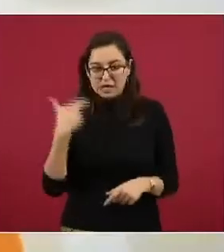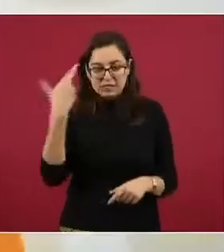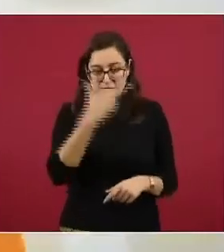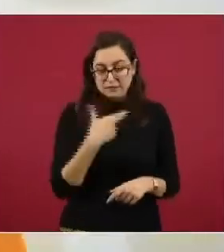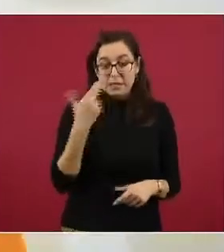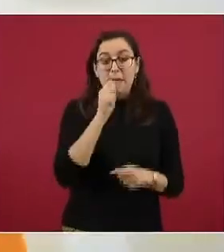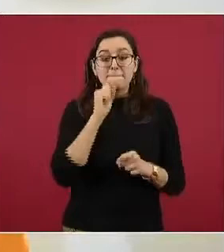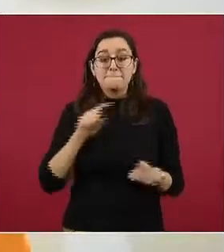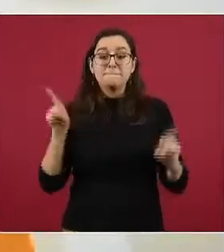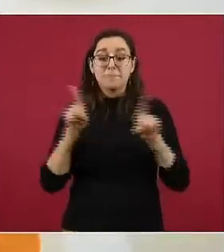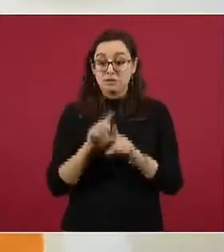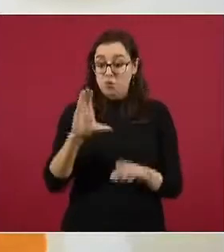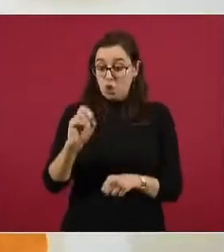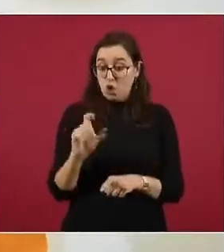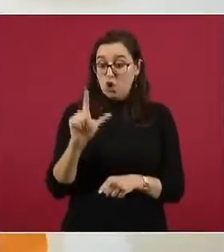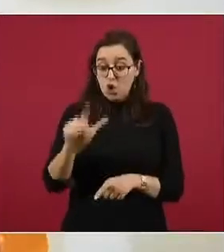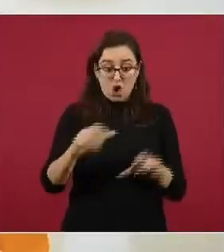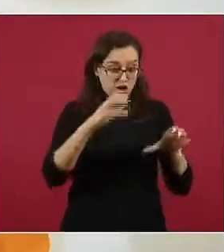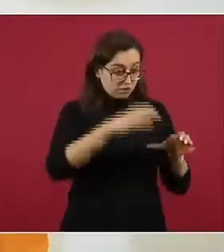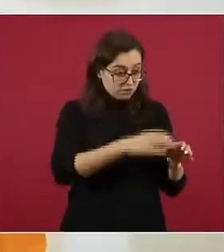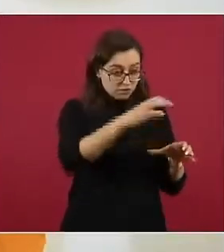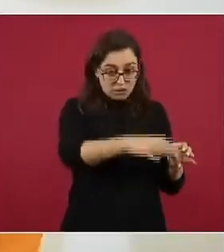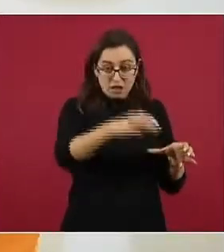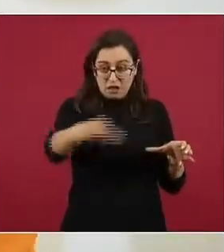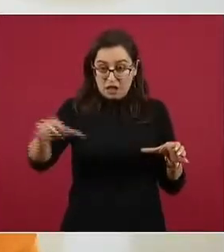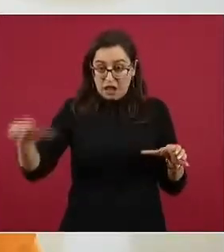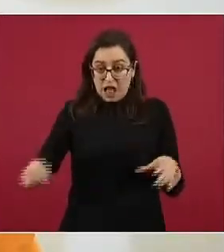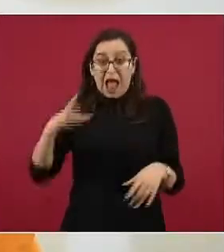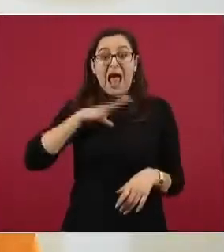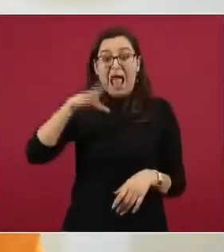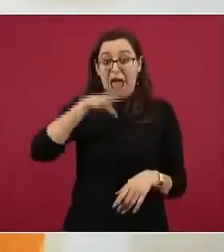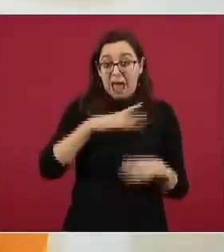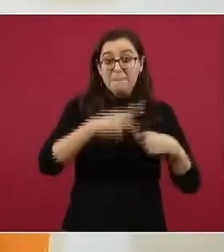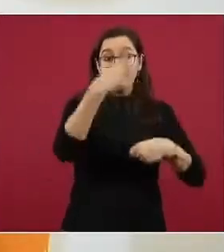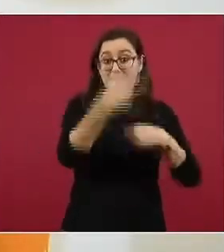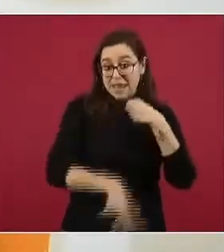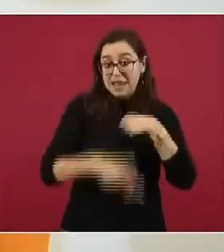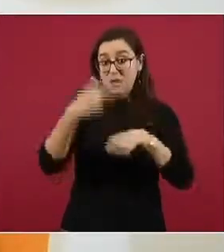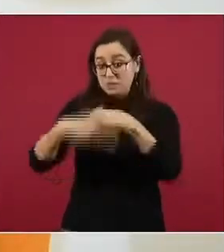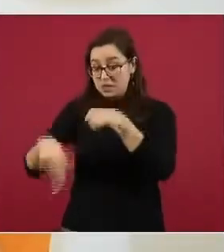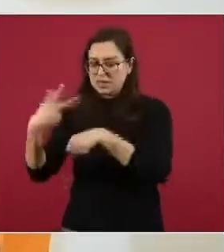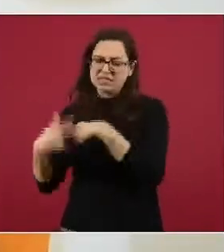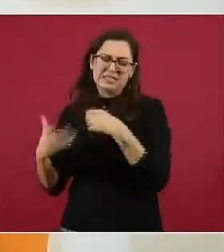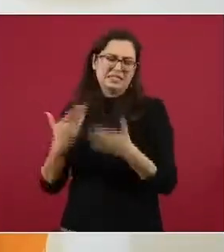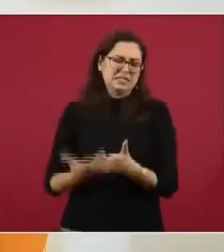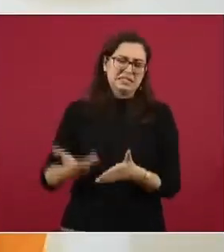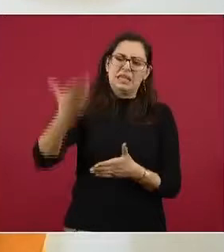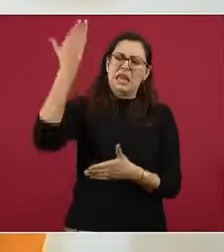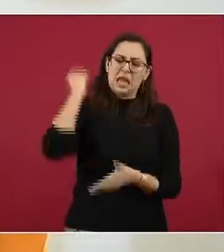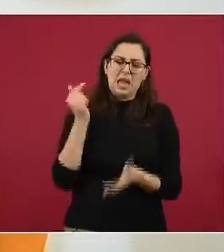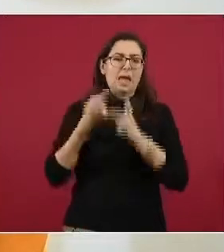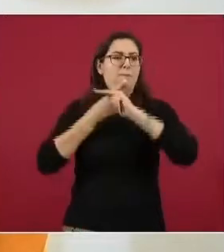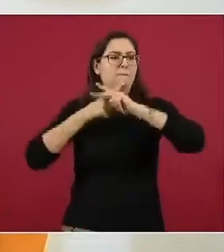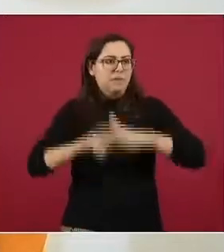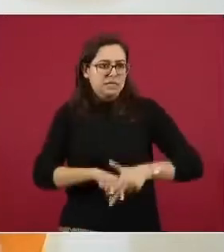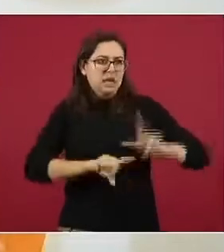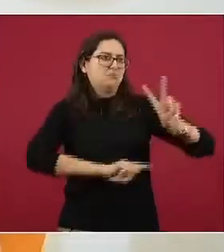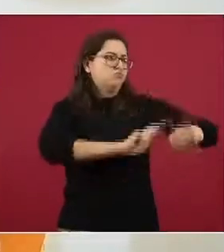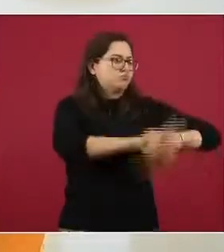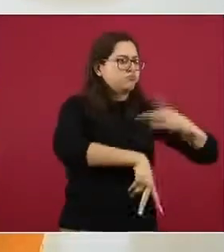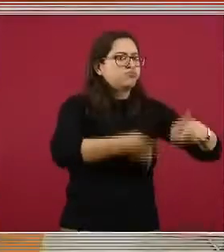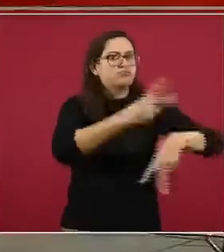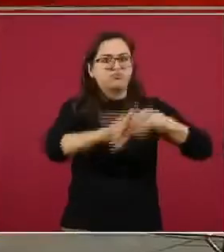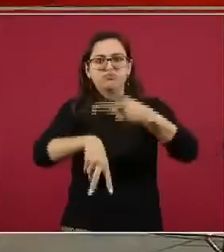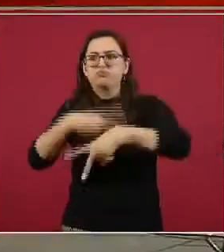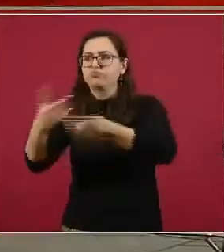de emergencia sanitaria. Ustedes saben que hemos trabajado en territorio desde hace ya muchas semanas en la